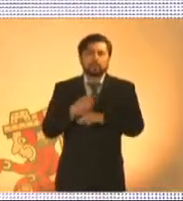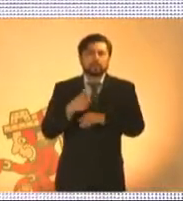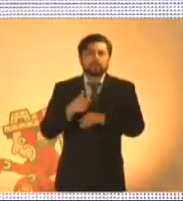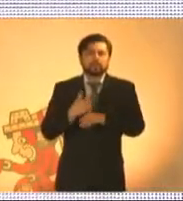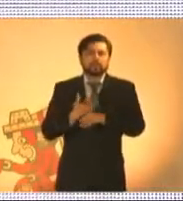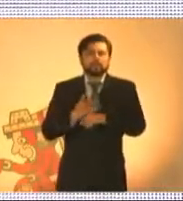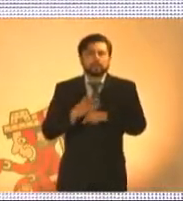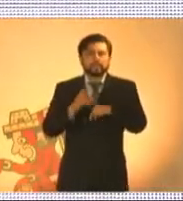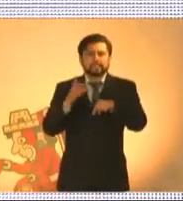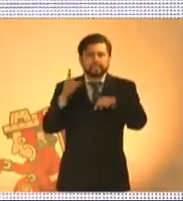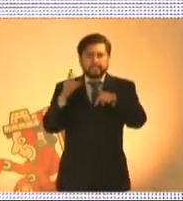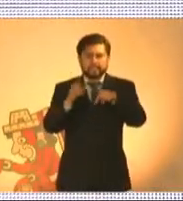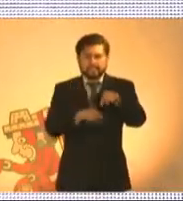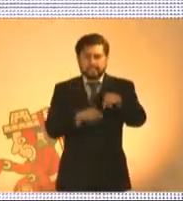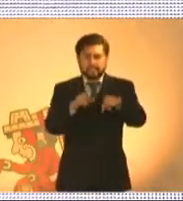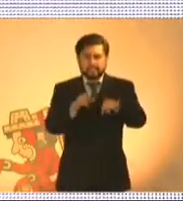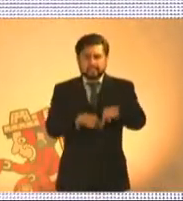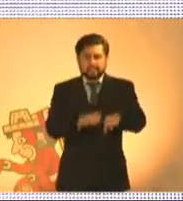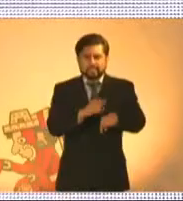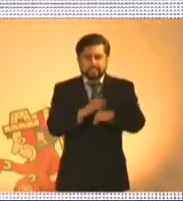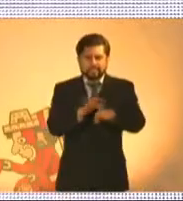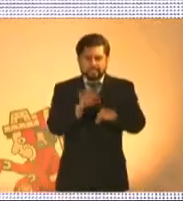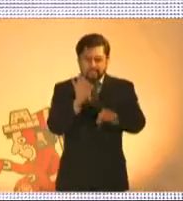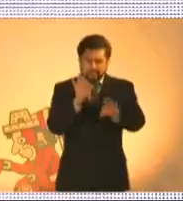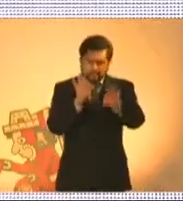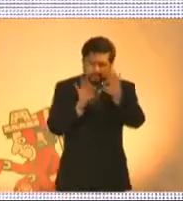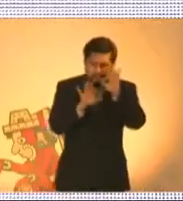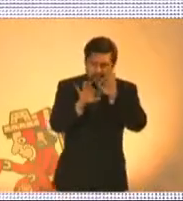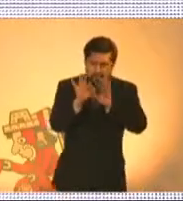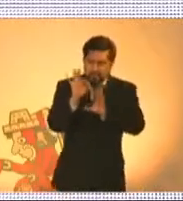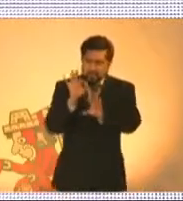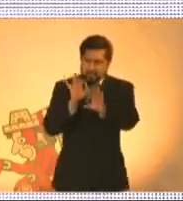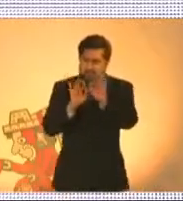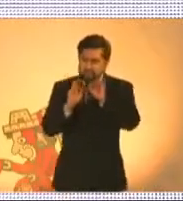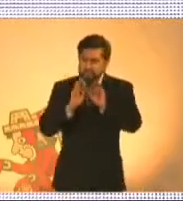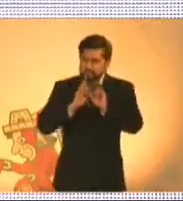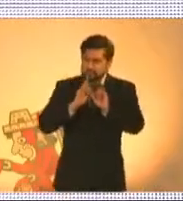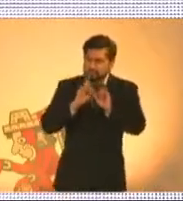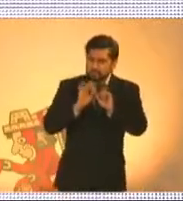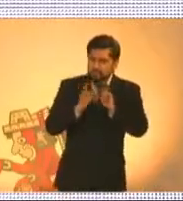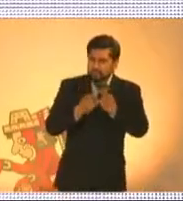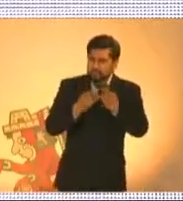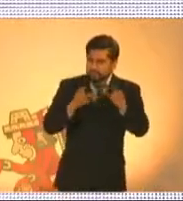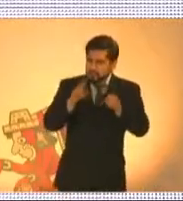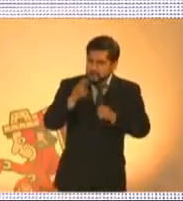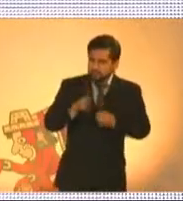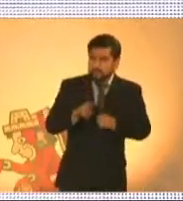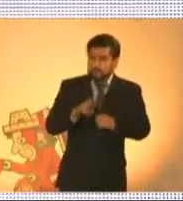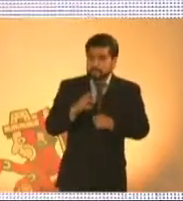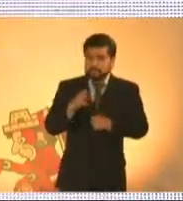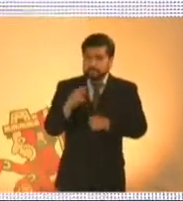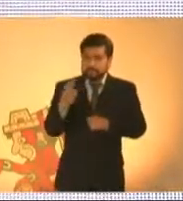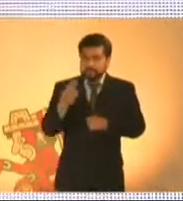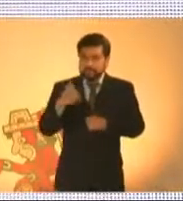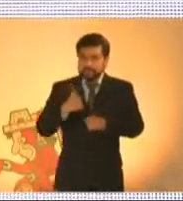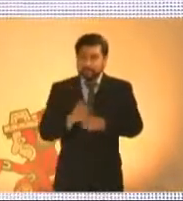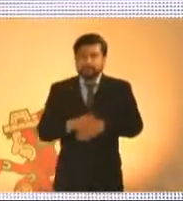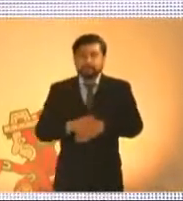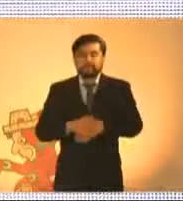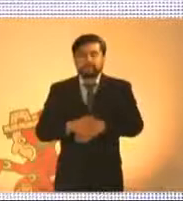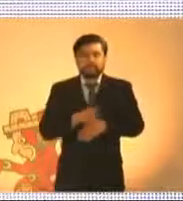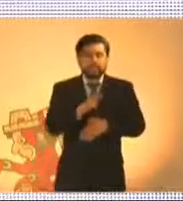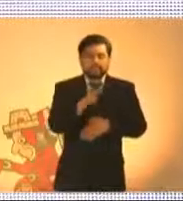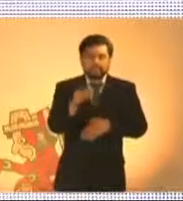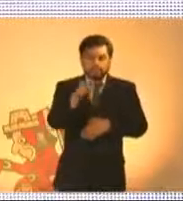el el grano de la paja para saber más o menos dónde está la verdad y estando en el lugar